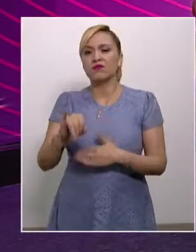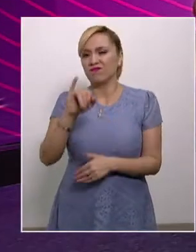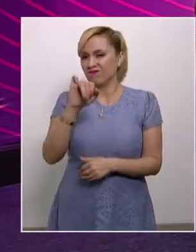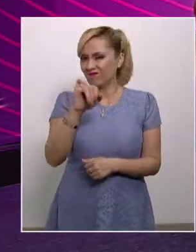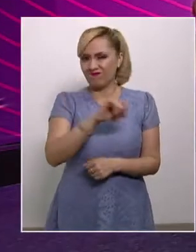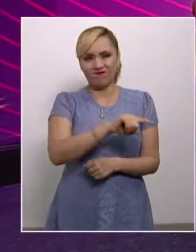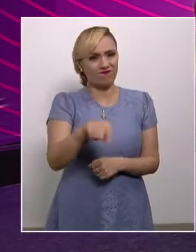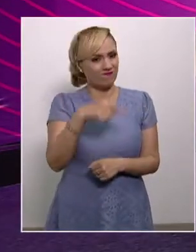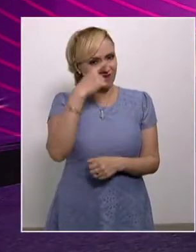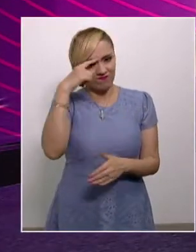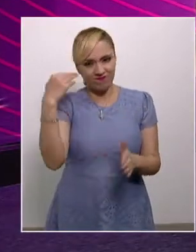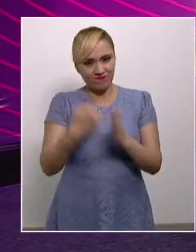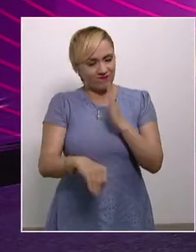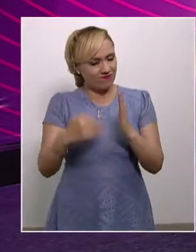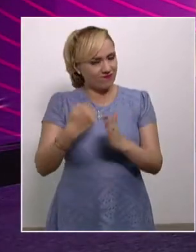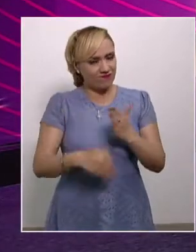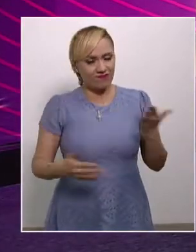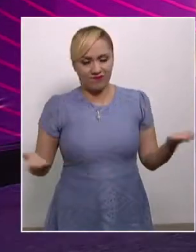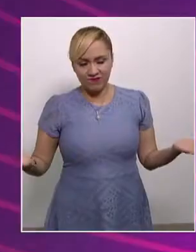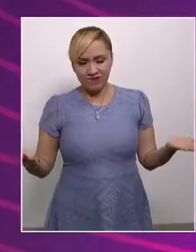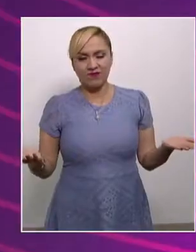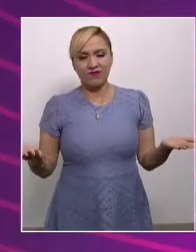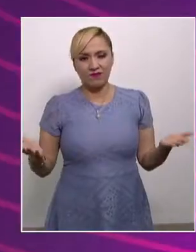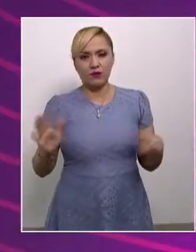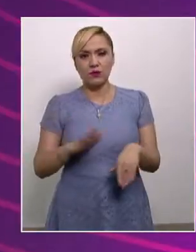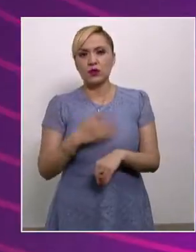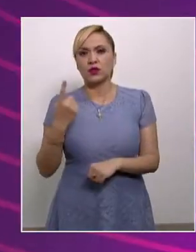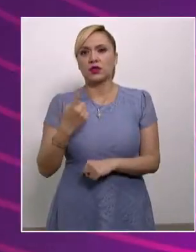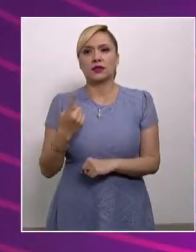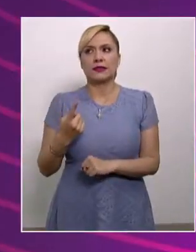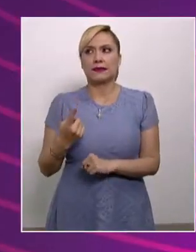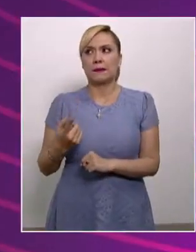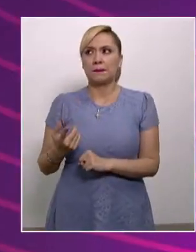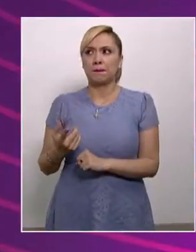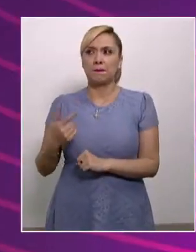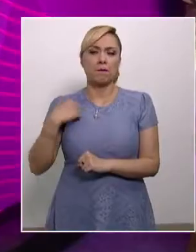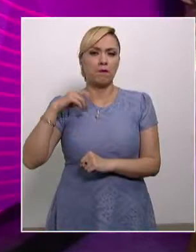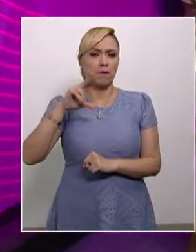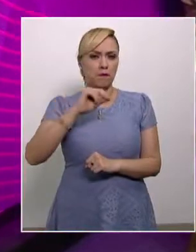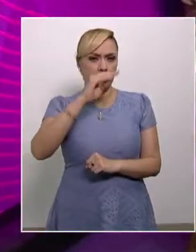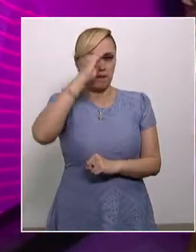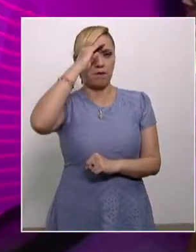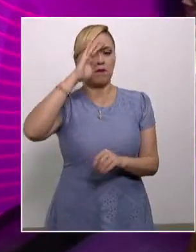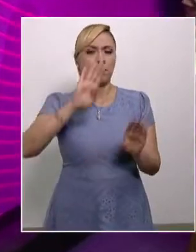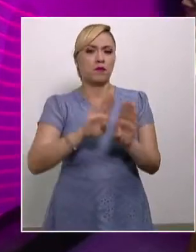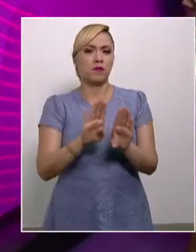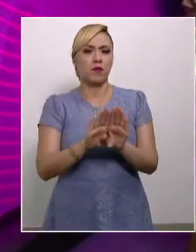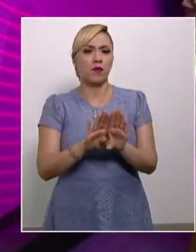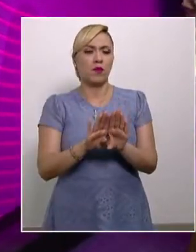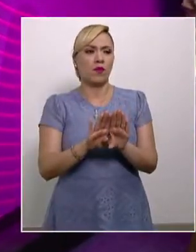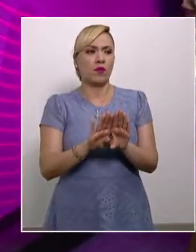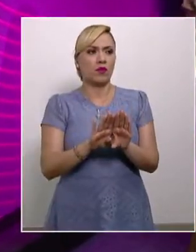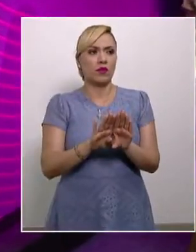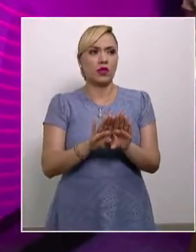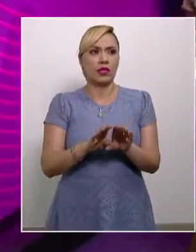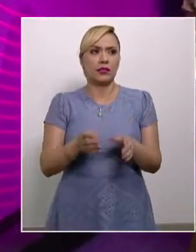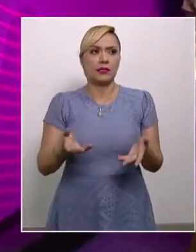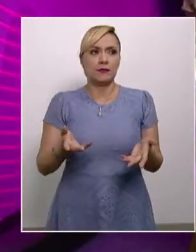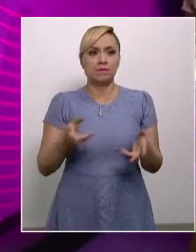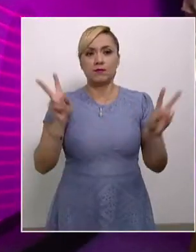desinformación mediático, me parece a mí, porque en realidad no me parece que sea necesariamente tanto el tema